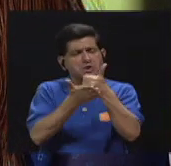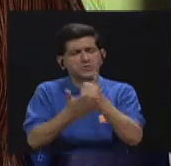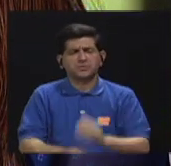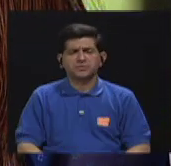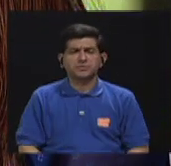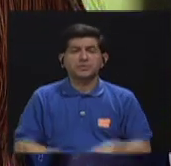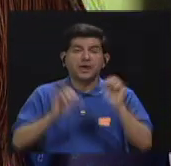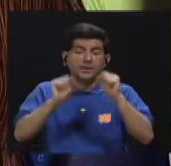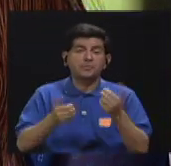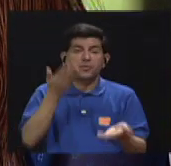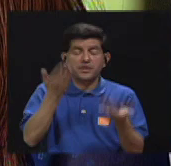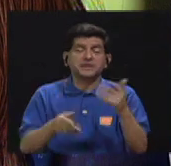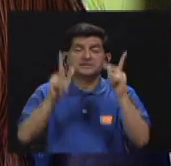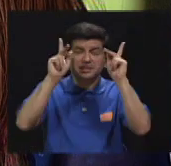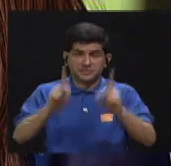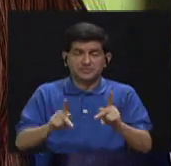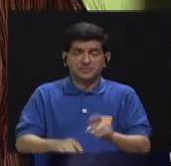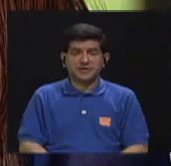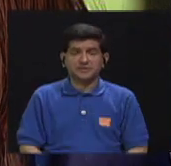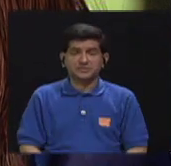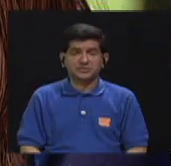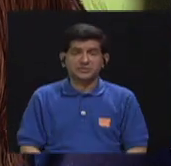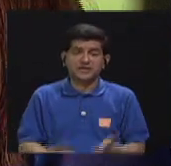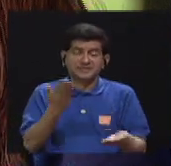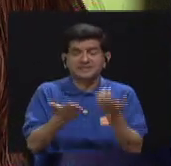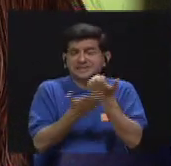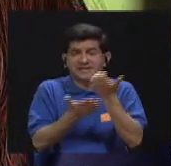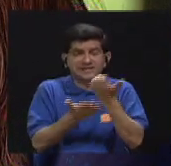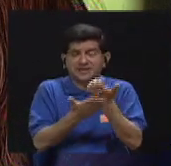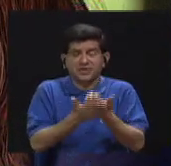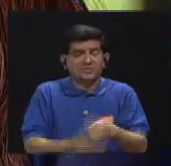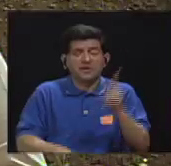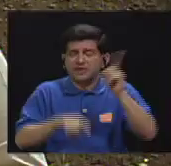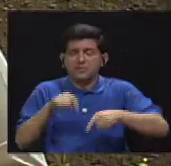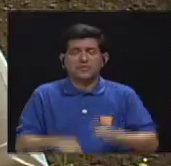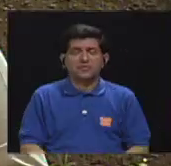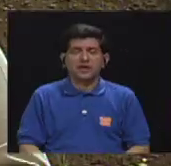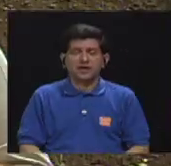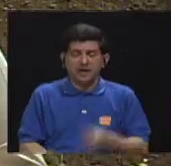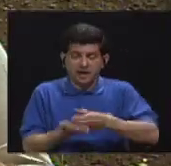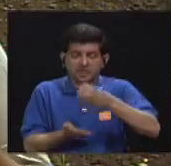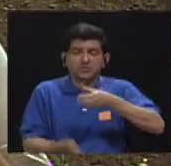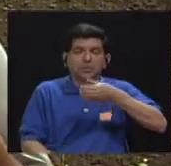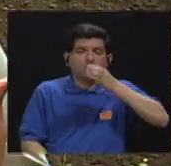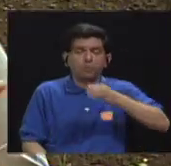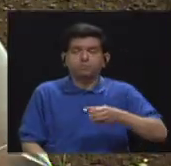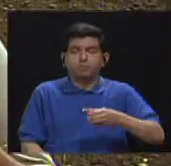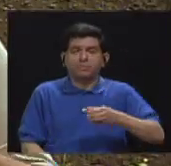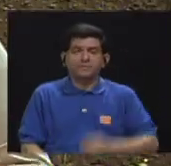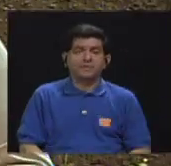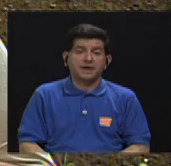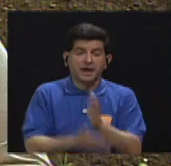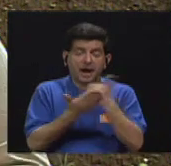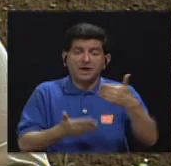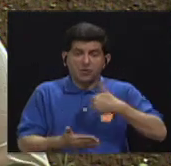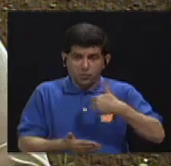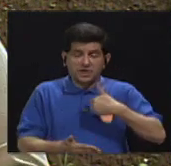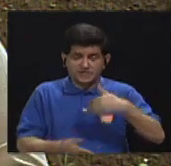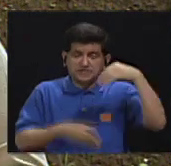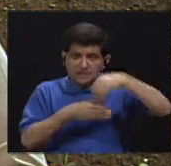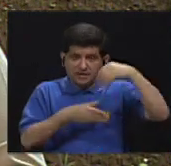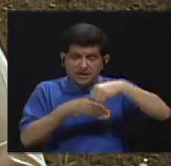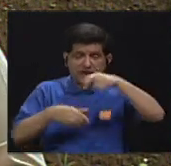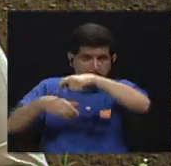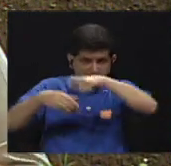Lo que puede prescindir algunas personas que en realidad por parte económica es el enjuague bucal, porque podemos encontrar pastas dentales que tienen ciertos